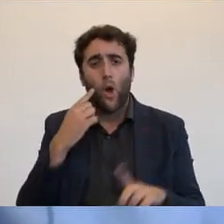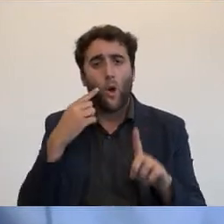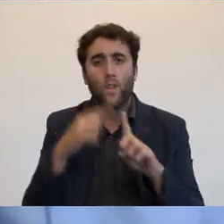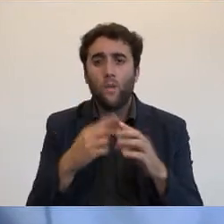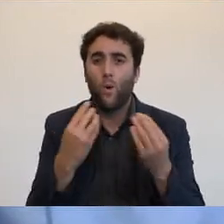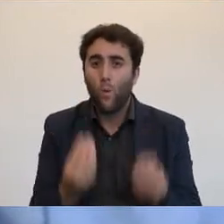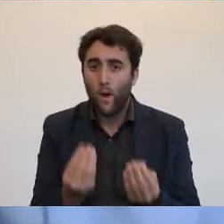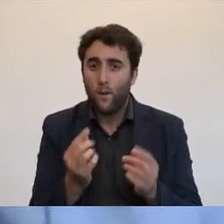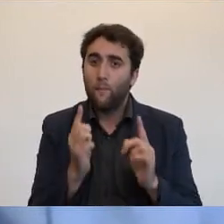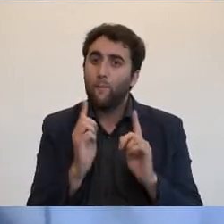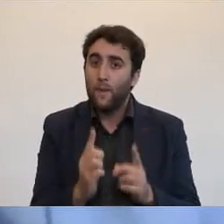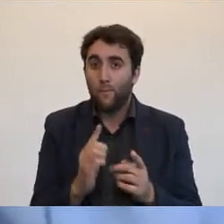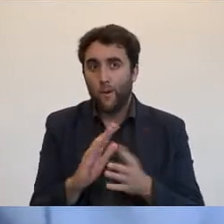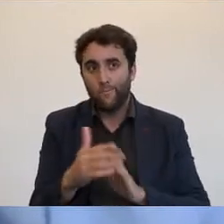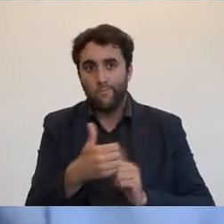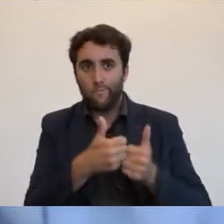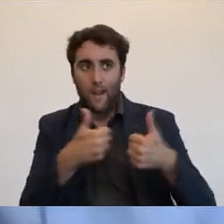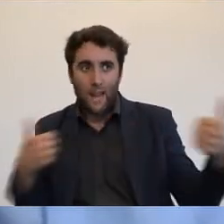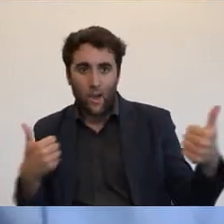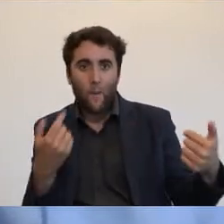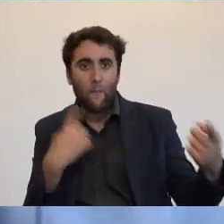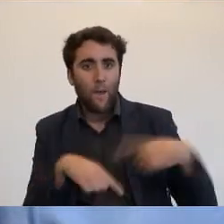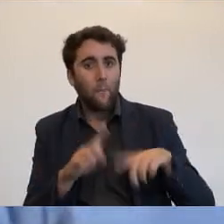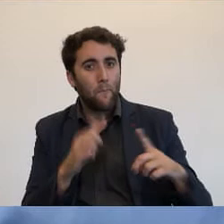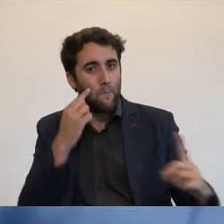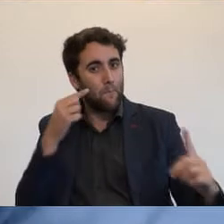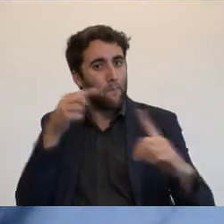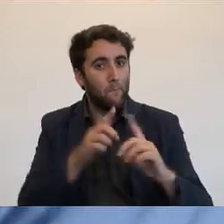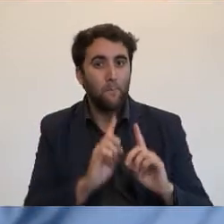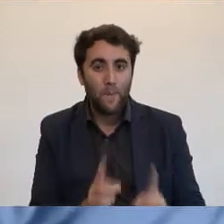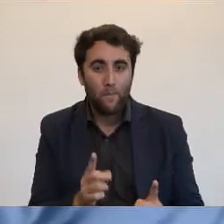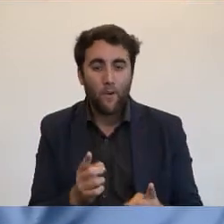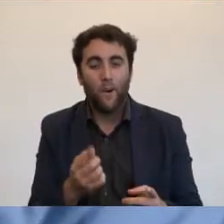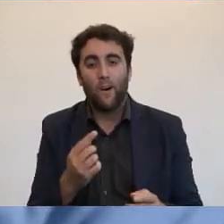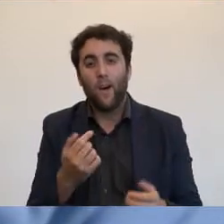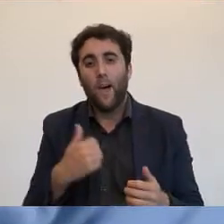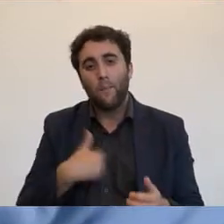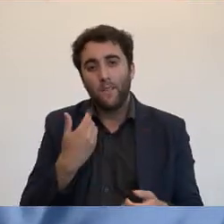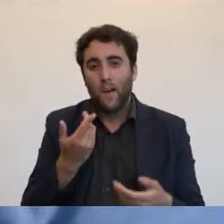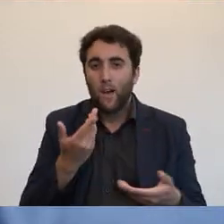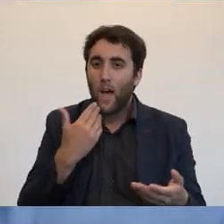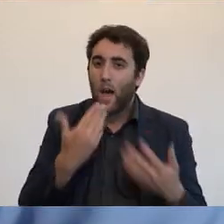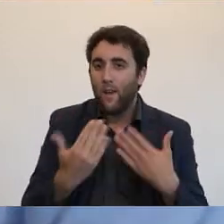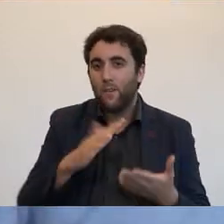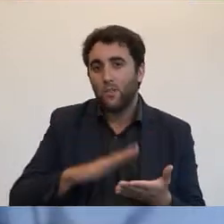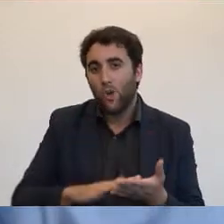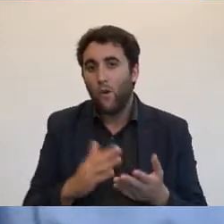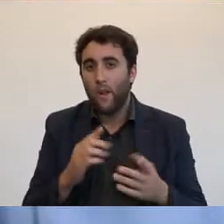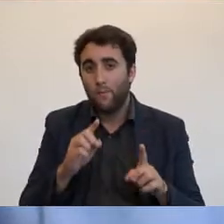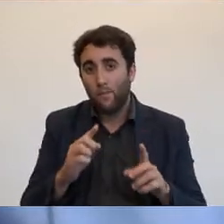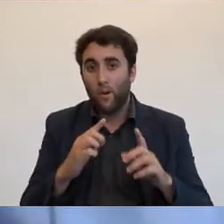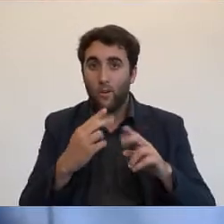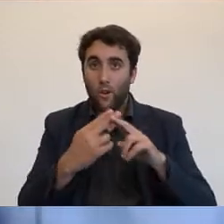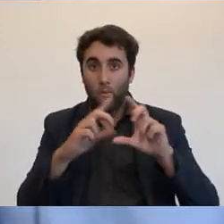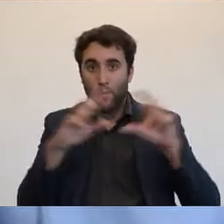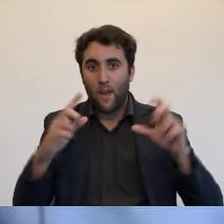ya que estamos en puntos alejados pero compartiendo problemáticas, pues invitaros a que realicemos un viaje. La charla se